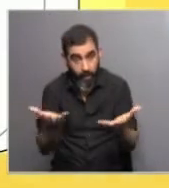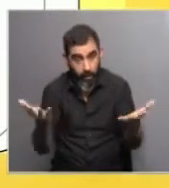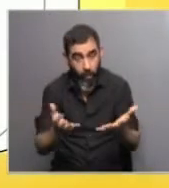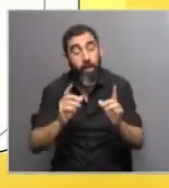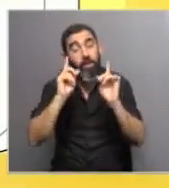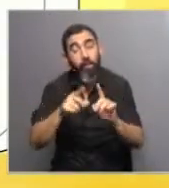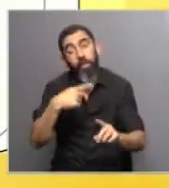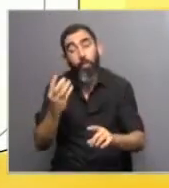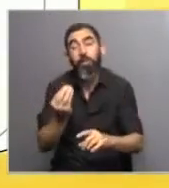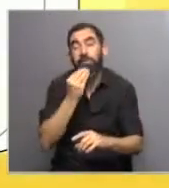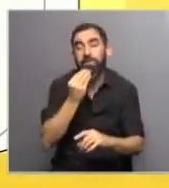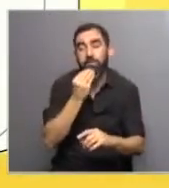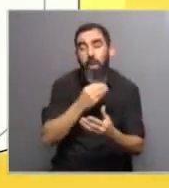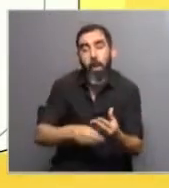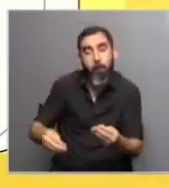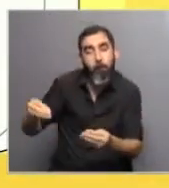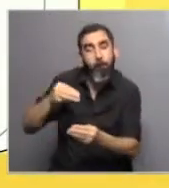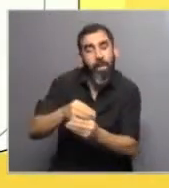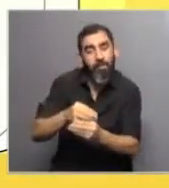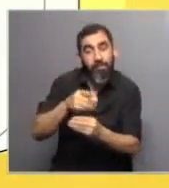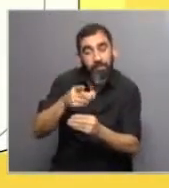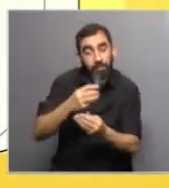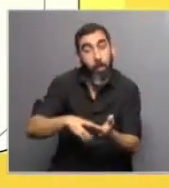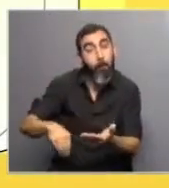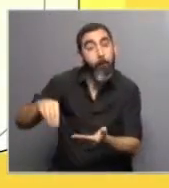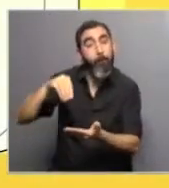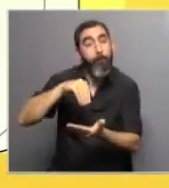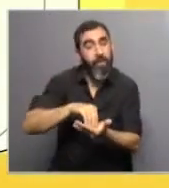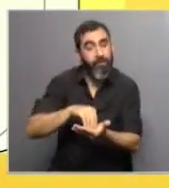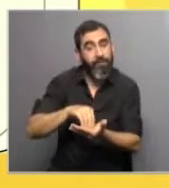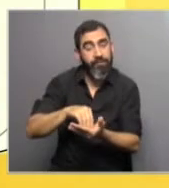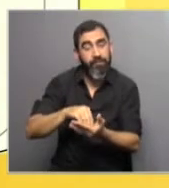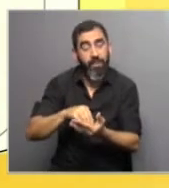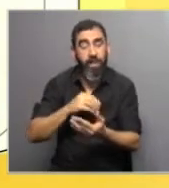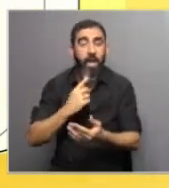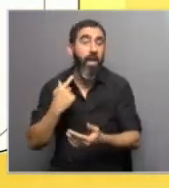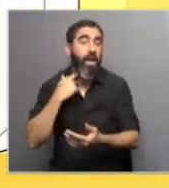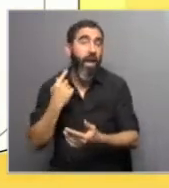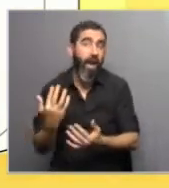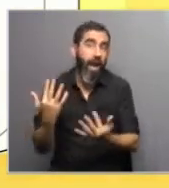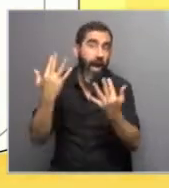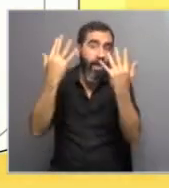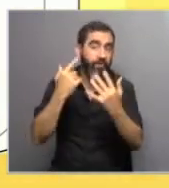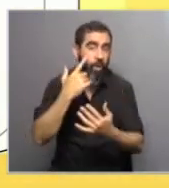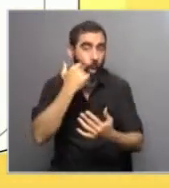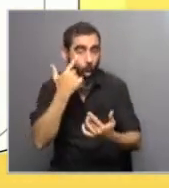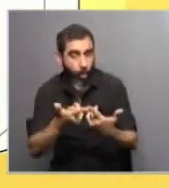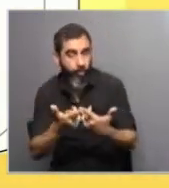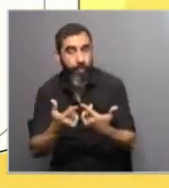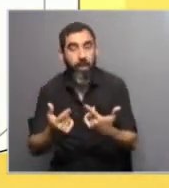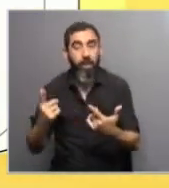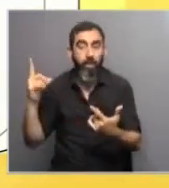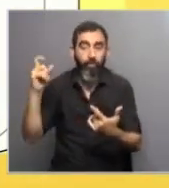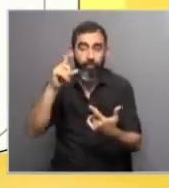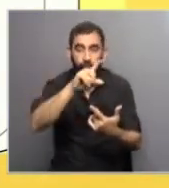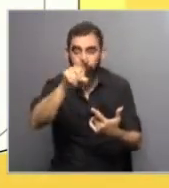una simulación adicional donde pone esos forzantes más la emisión de gases de efecto invernadero por el hombre, más los